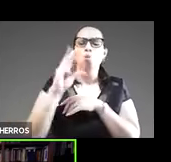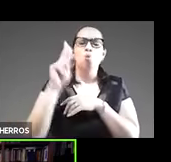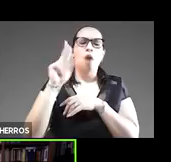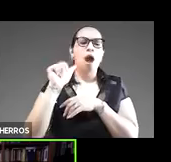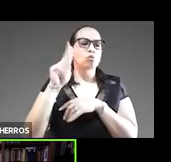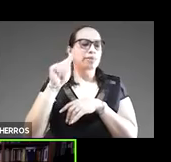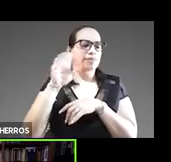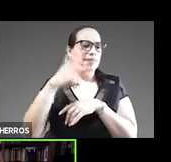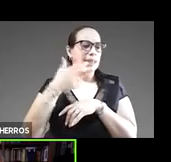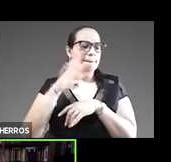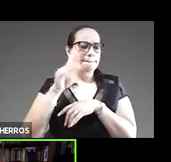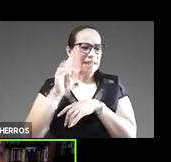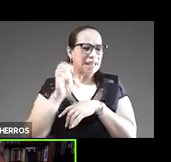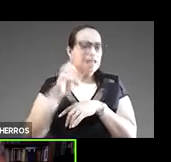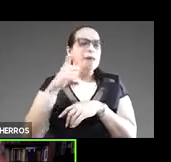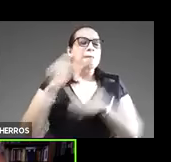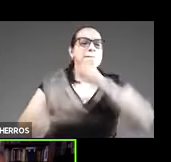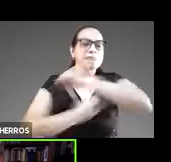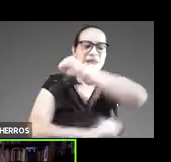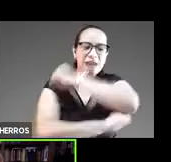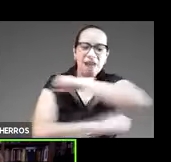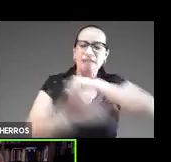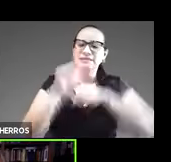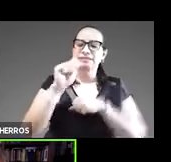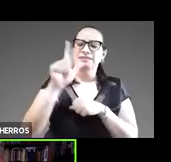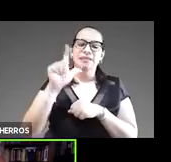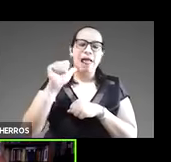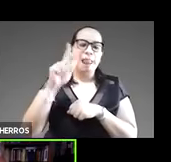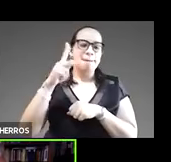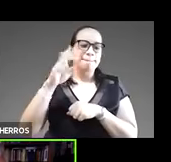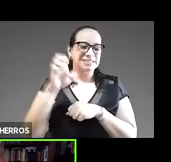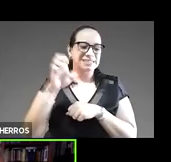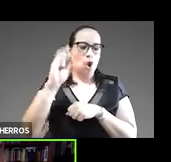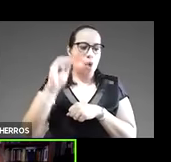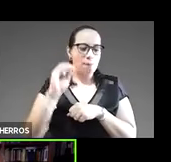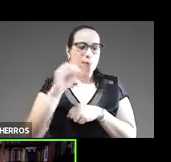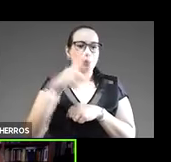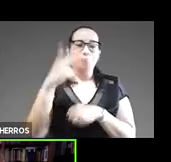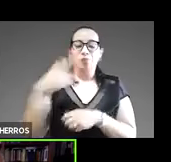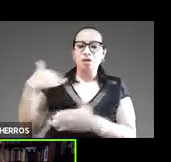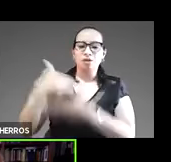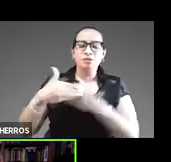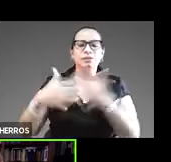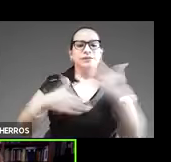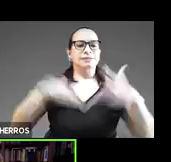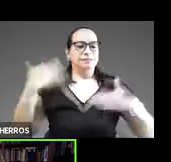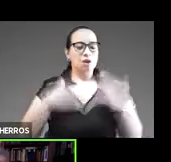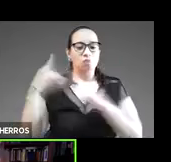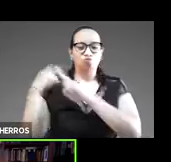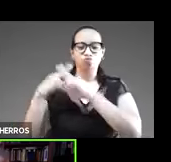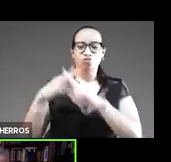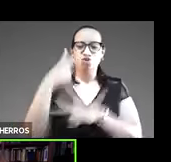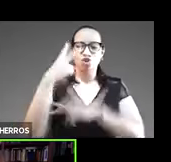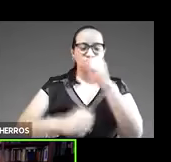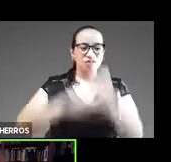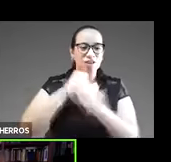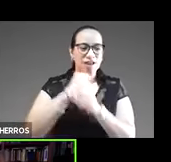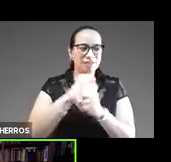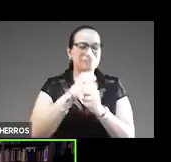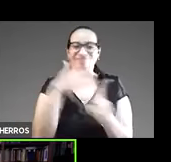Tlalpexco, que está celebrando su segundo año de existencia. Y hay un